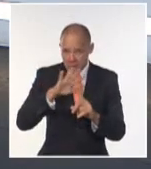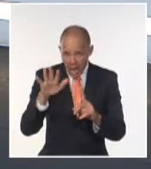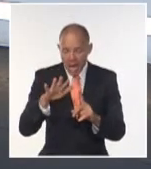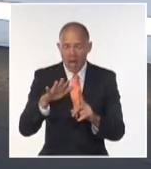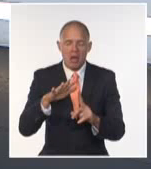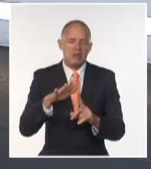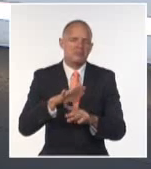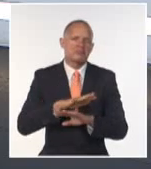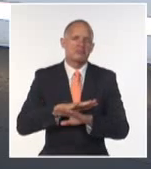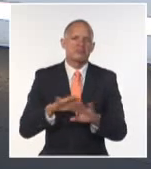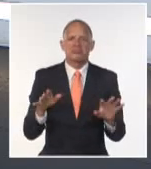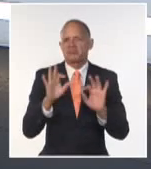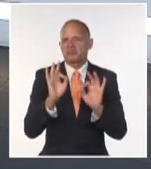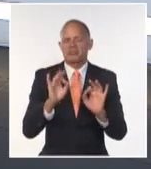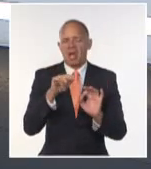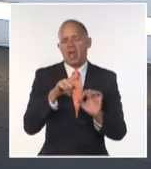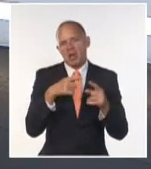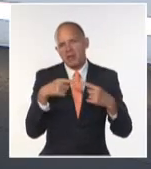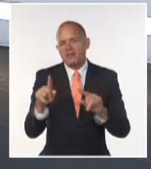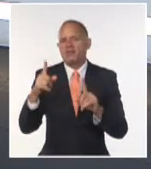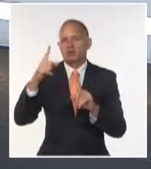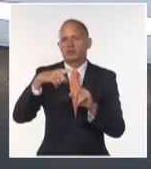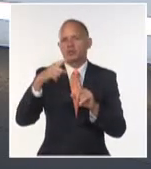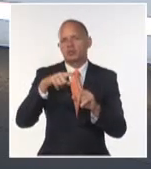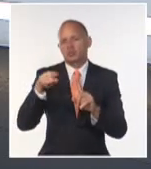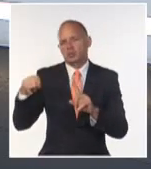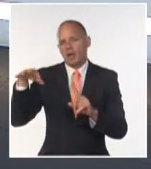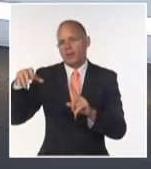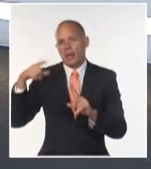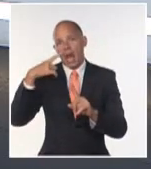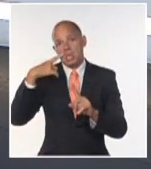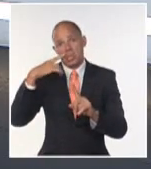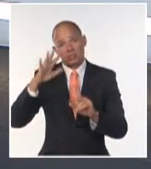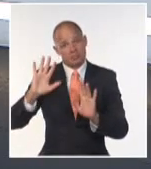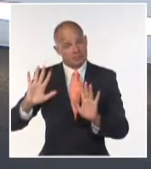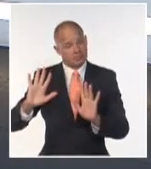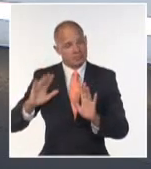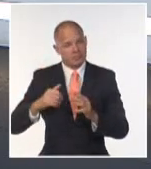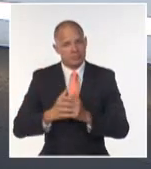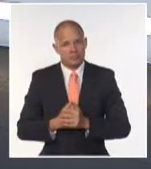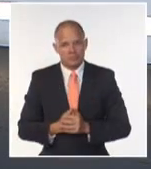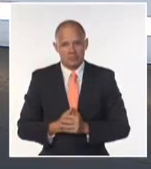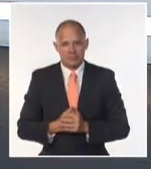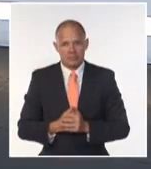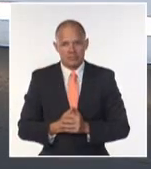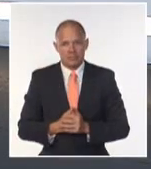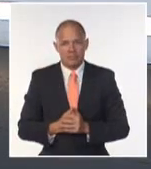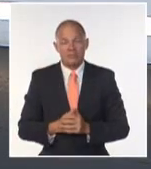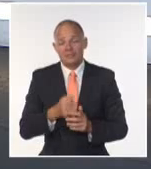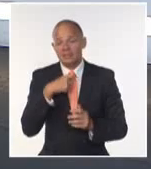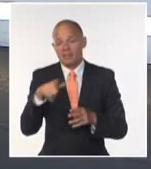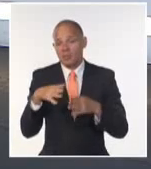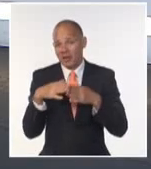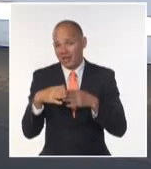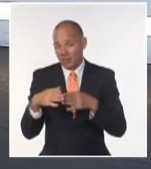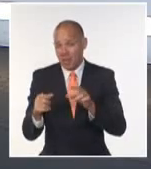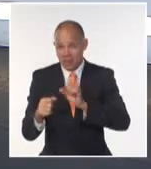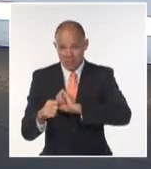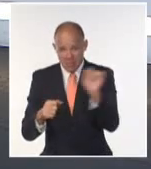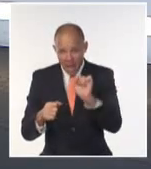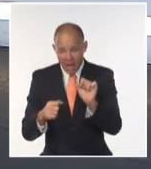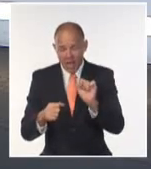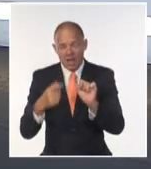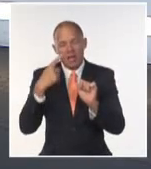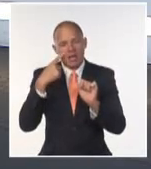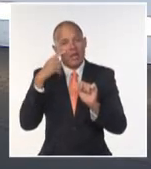la gran final para medirse entonces al ya clasificado Pinar del Río una victoria de Granma extendería